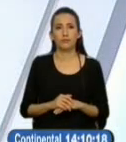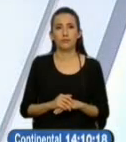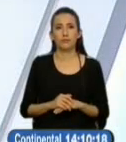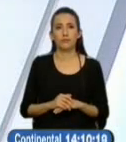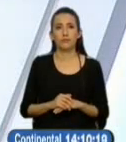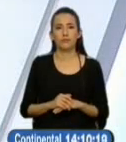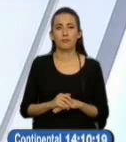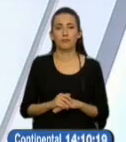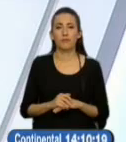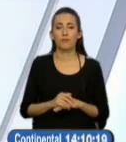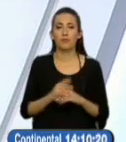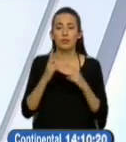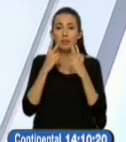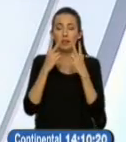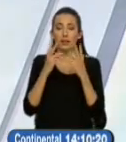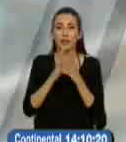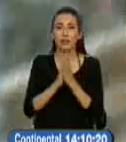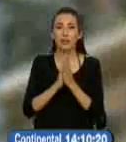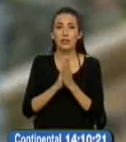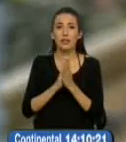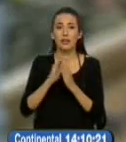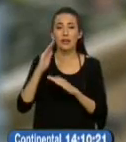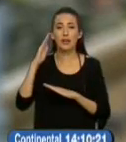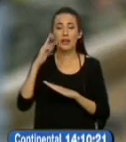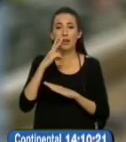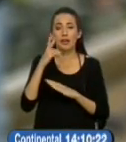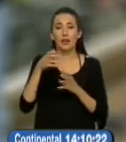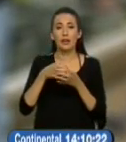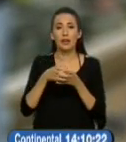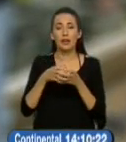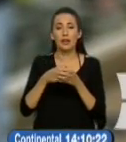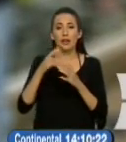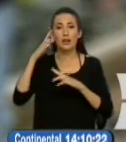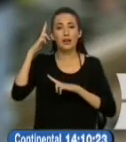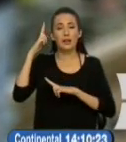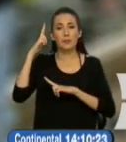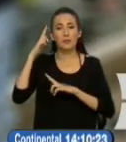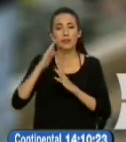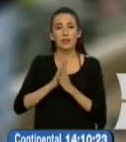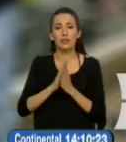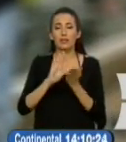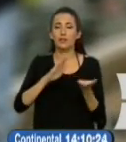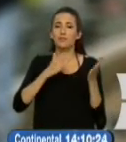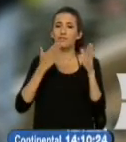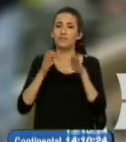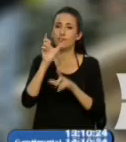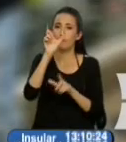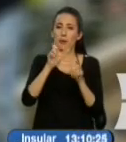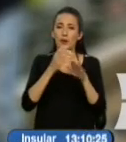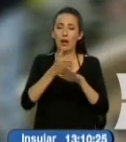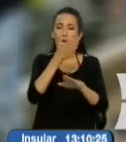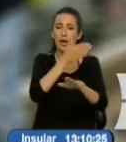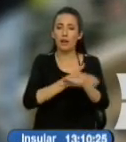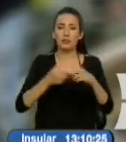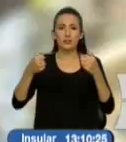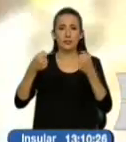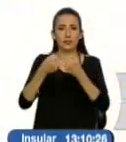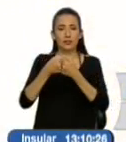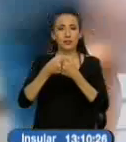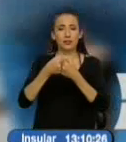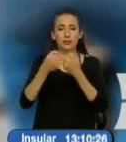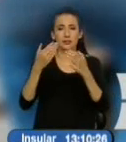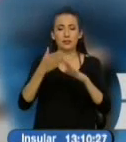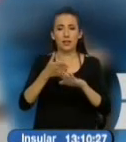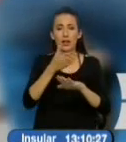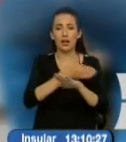Y el ejército ecuatoriano informó que el militar Ricardo Alexander Ortega Arévalo falleció este lunes 15 de mayo tras el accidente de tránsito ocurrido hace